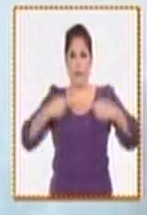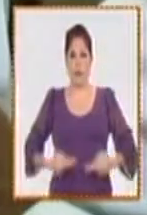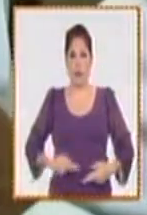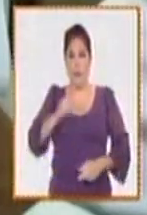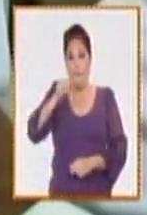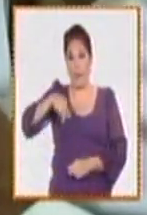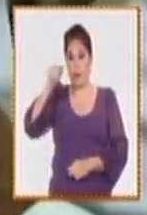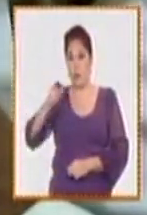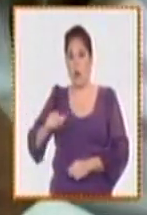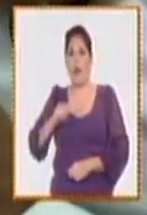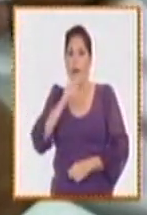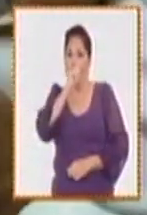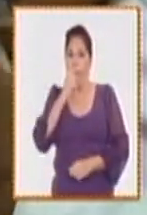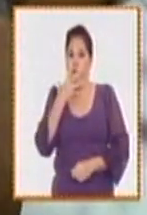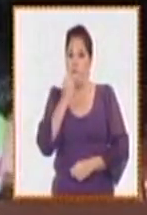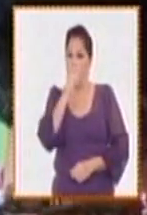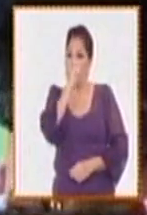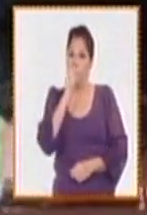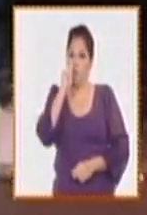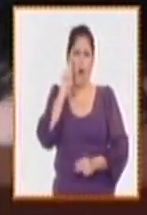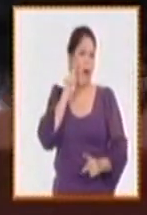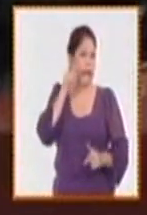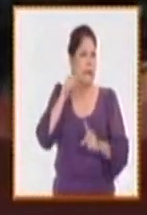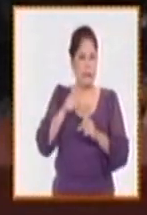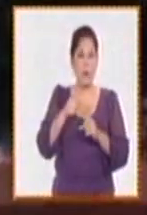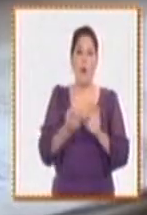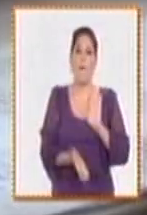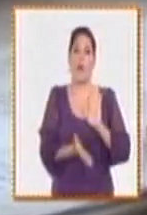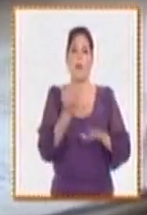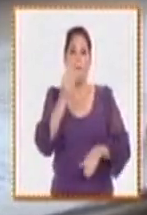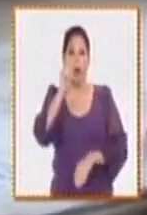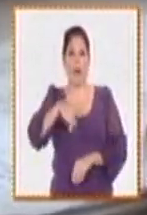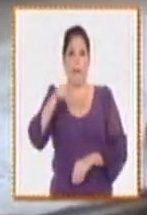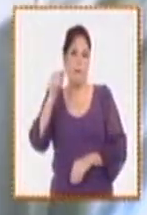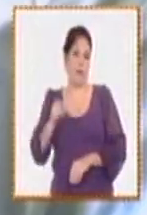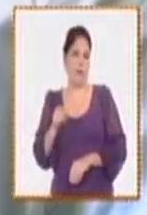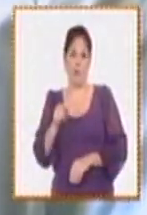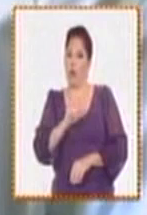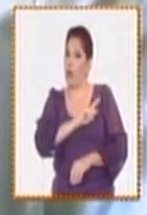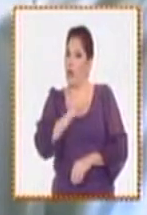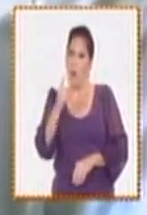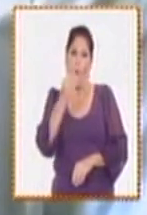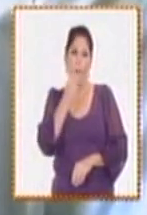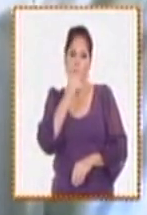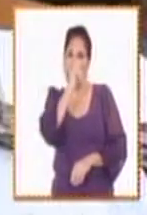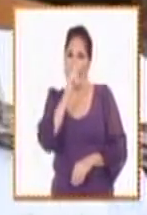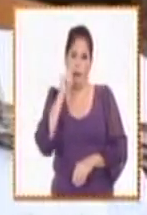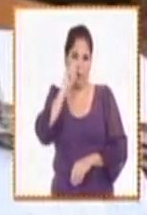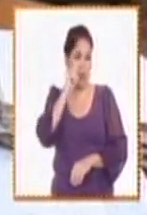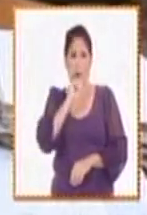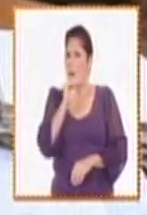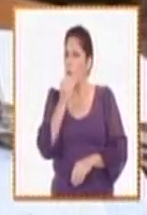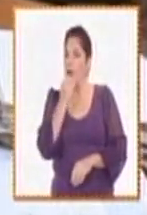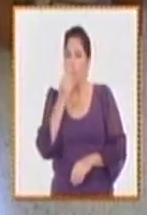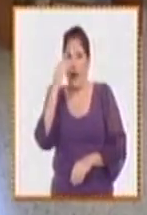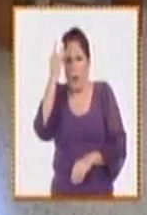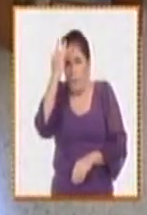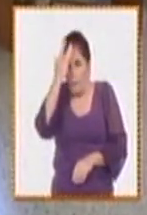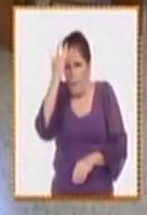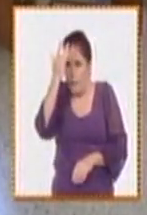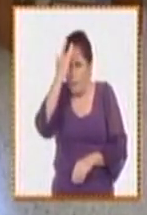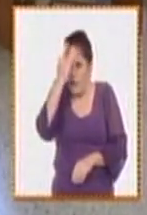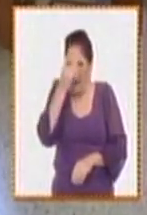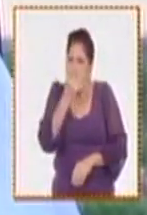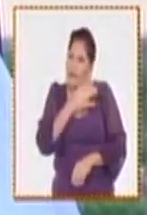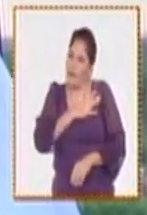consumidores dependientes con el objetivo de rescatarlos de ese oscuro mundo que transita desde la vergüenza hasta el